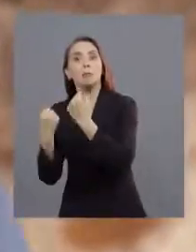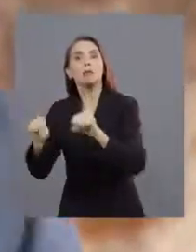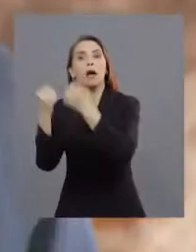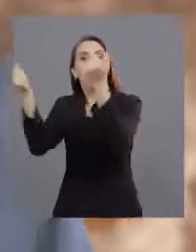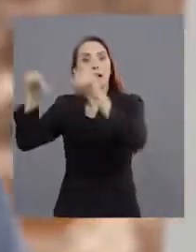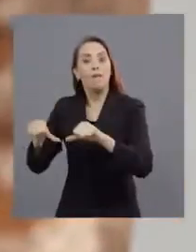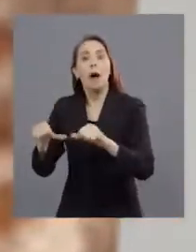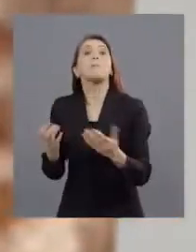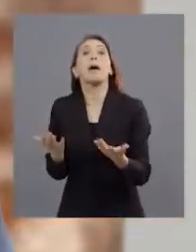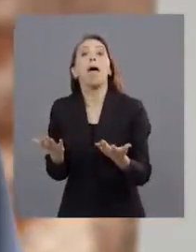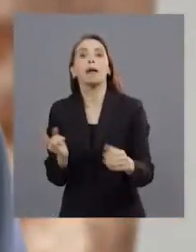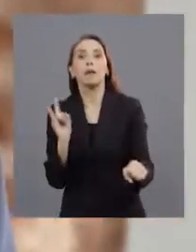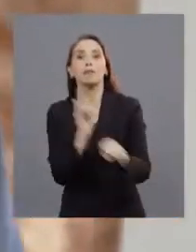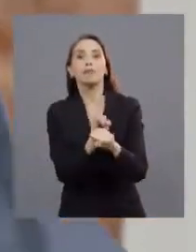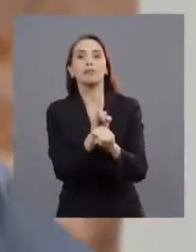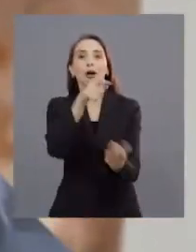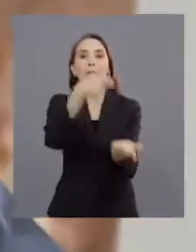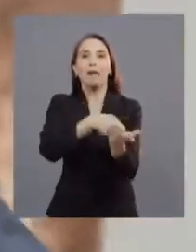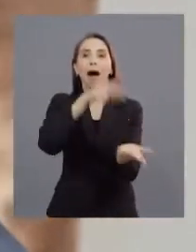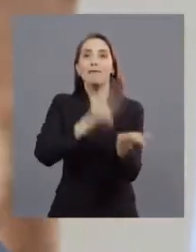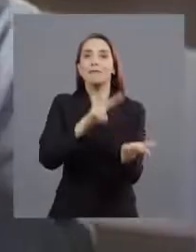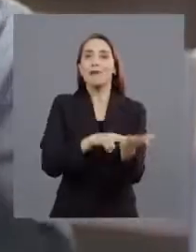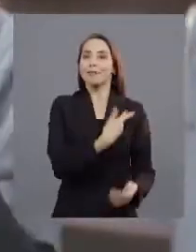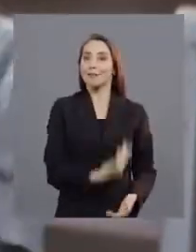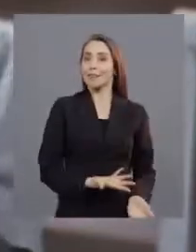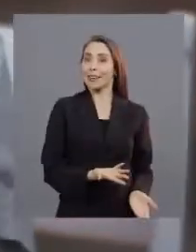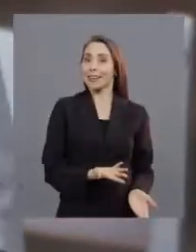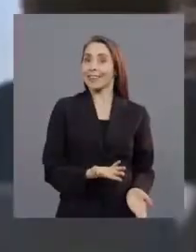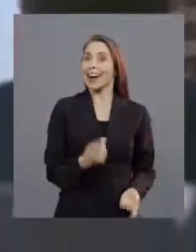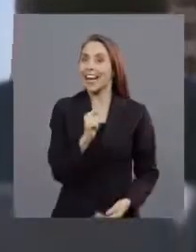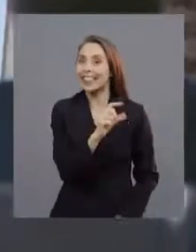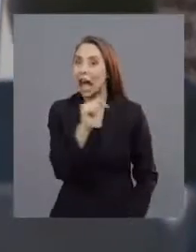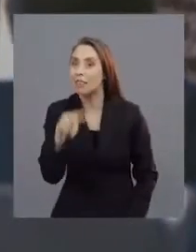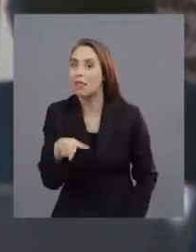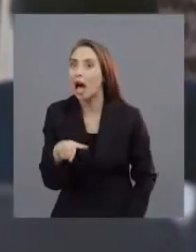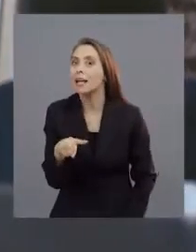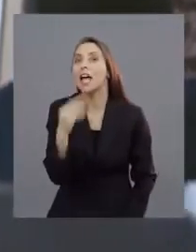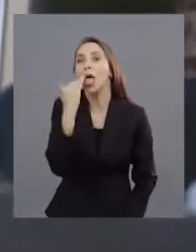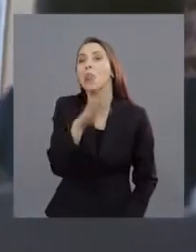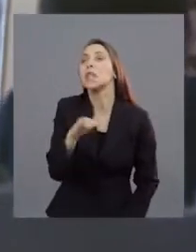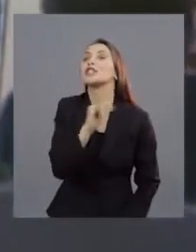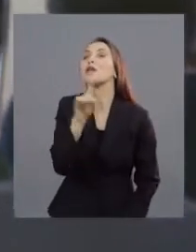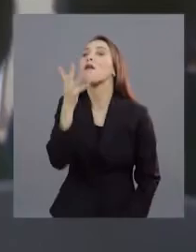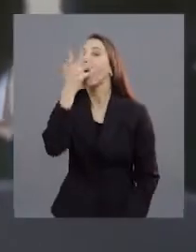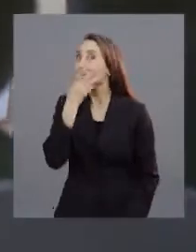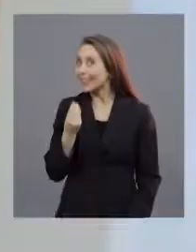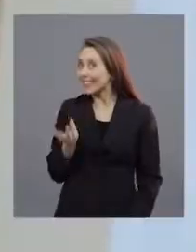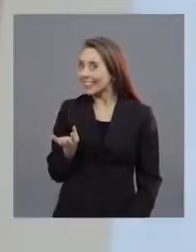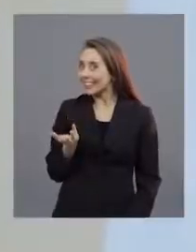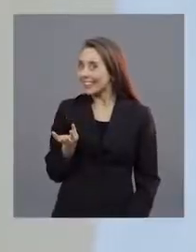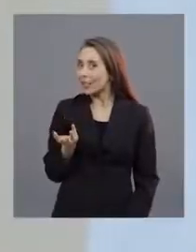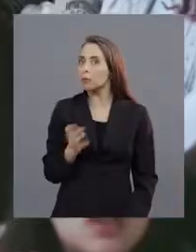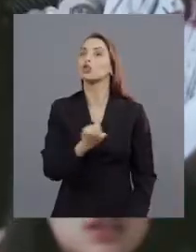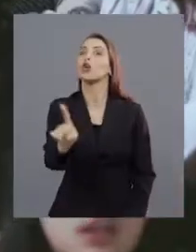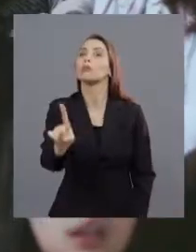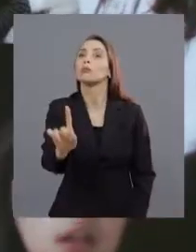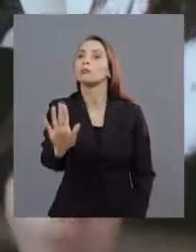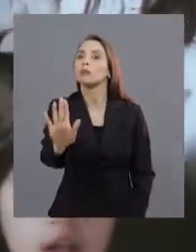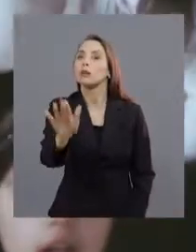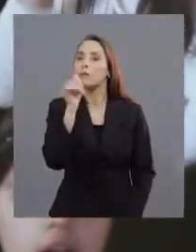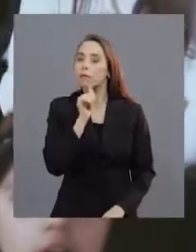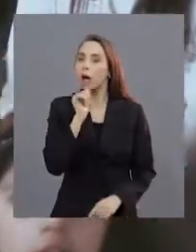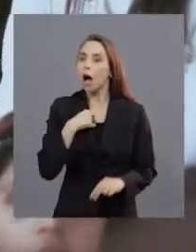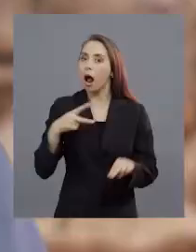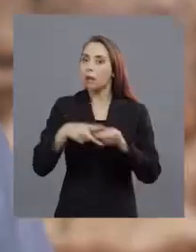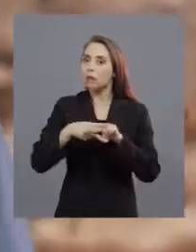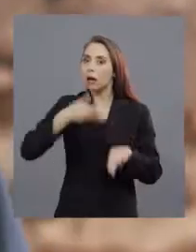así defraudar al fisco. ¡Tatán! Hermoso, ¿no, niño? No, todavía